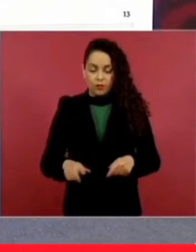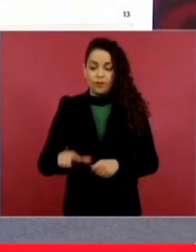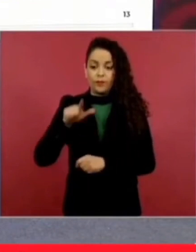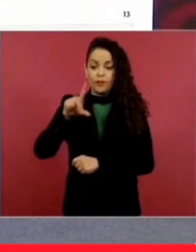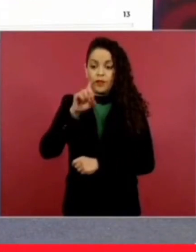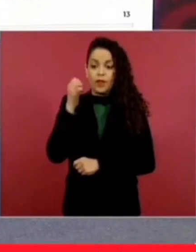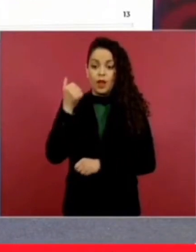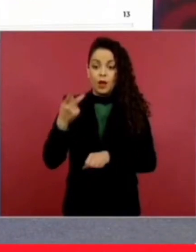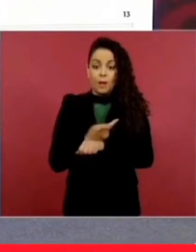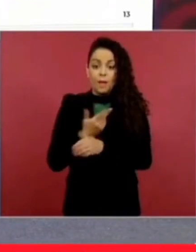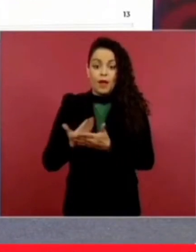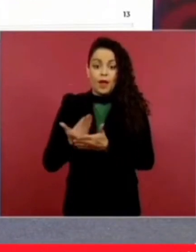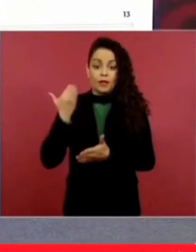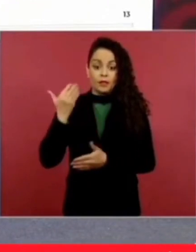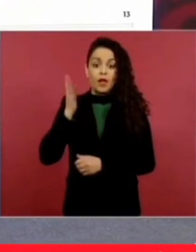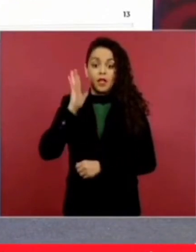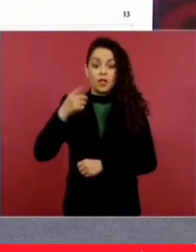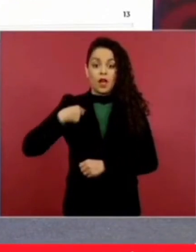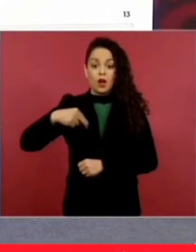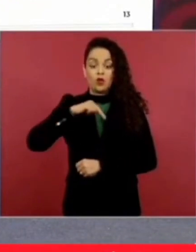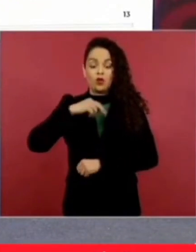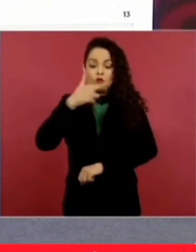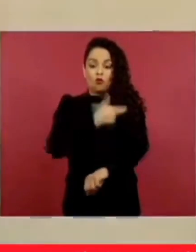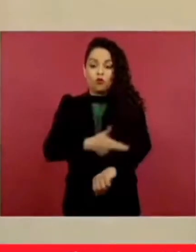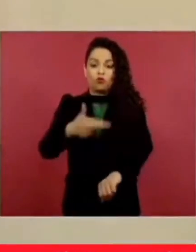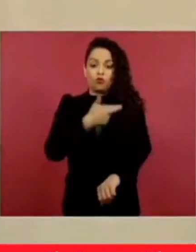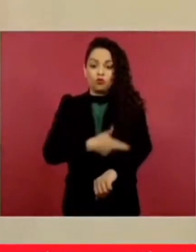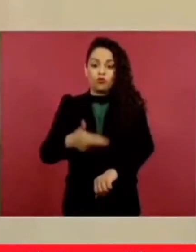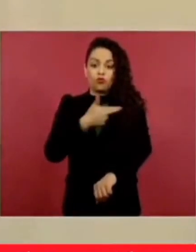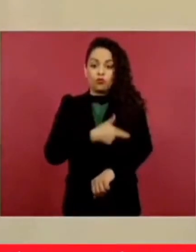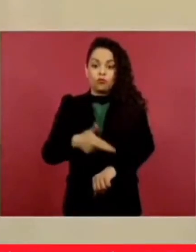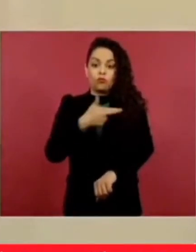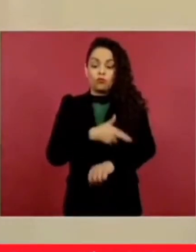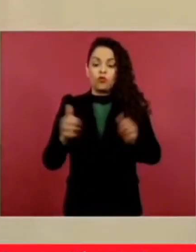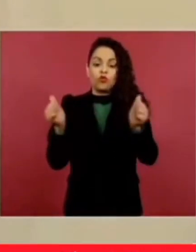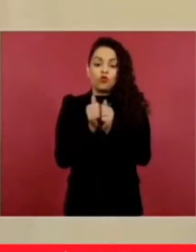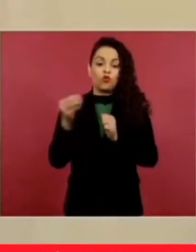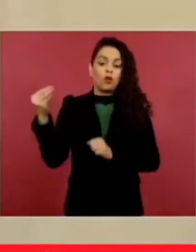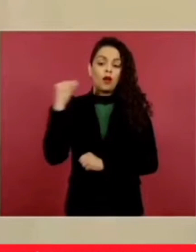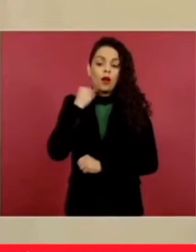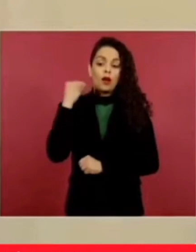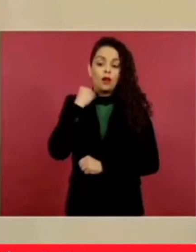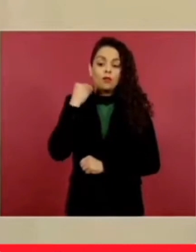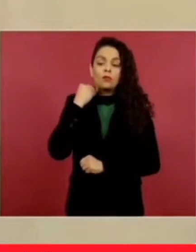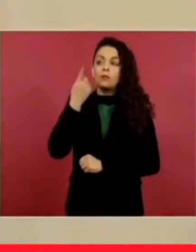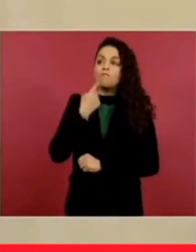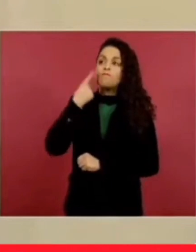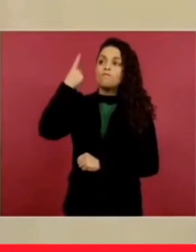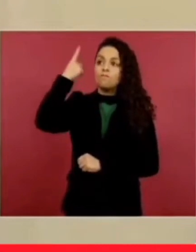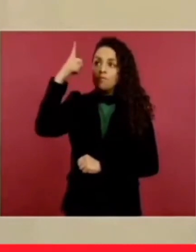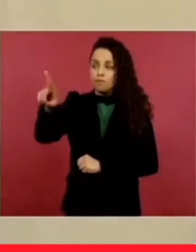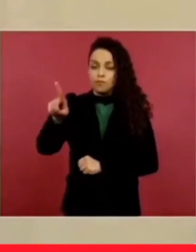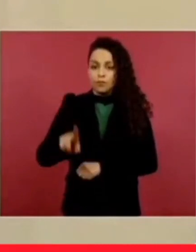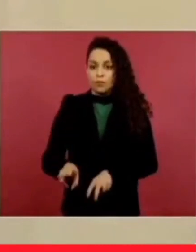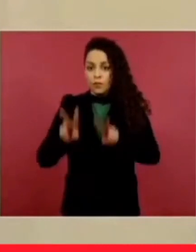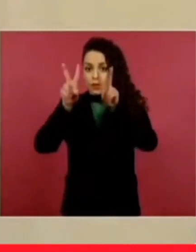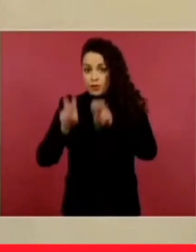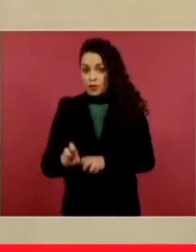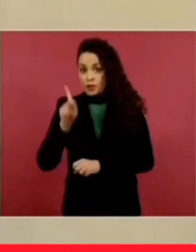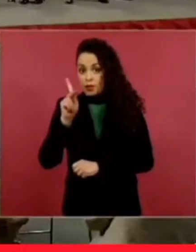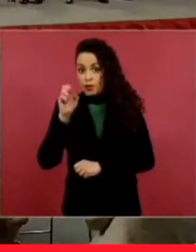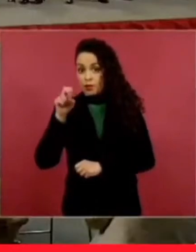hicimos una denuncia penal a Grupo México porque no ha cumplido con la remediación